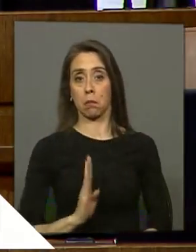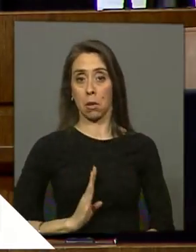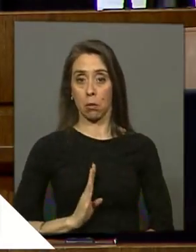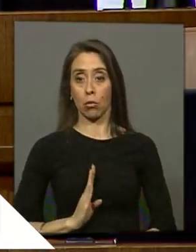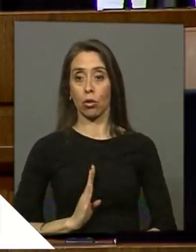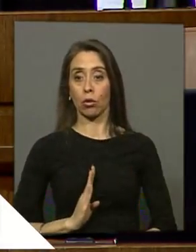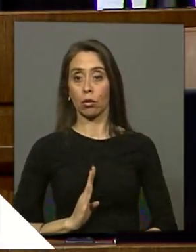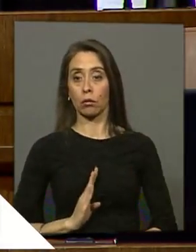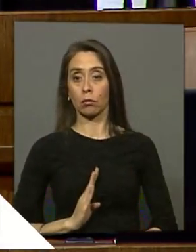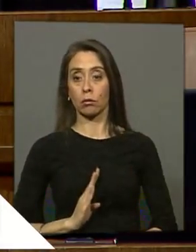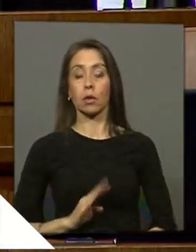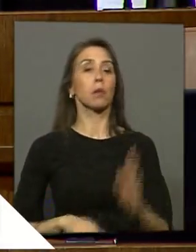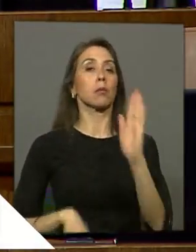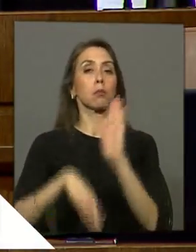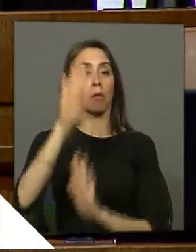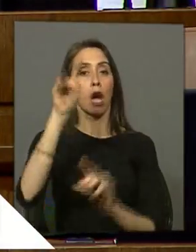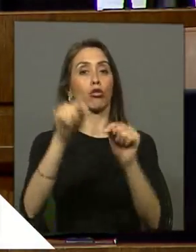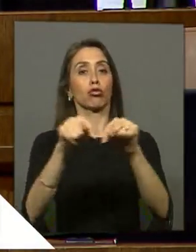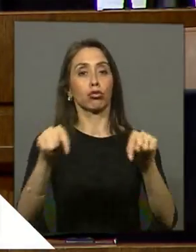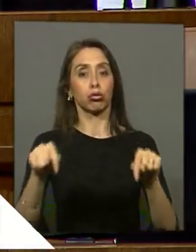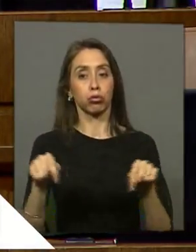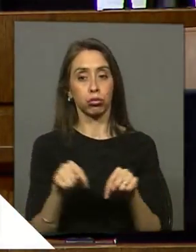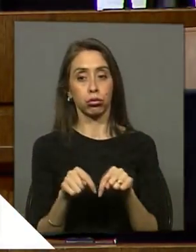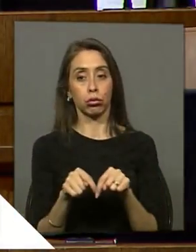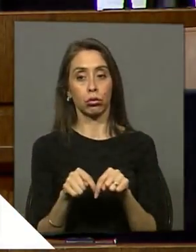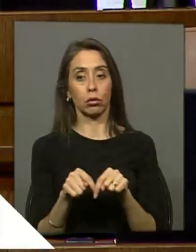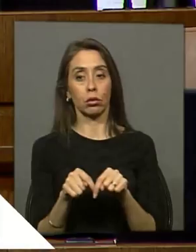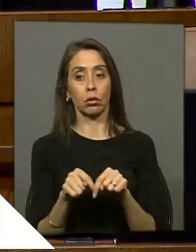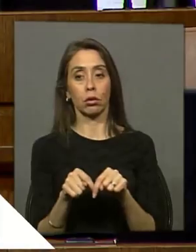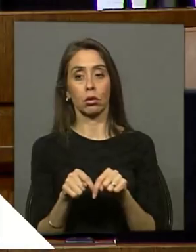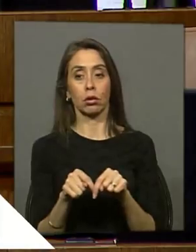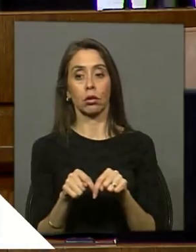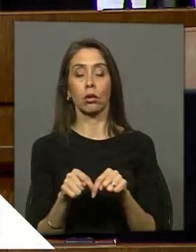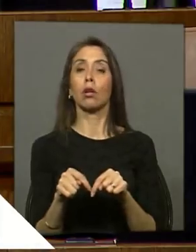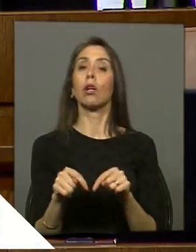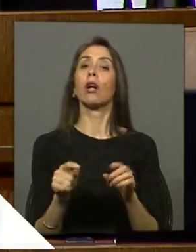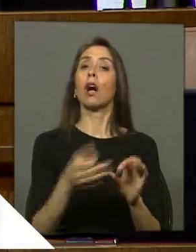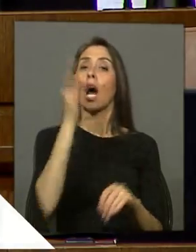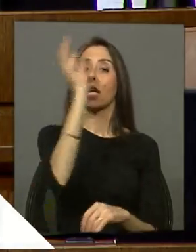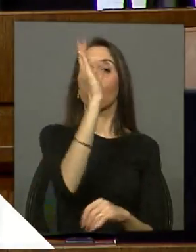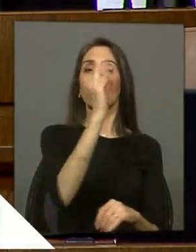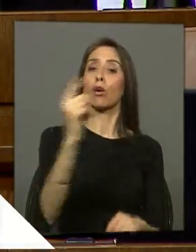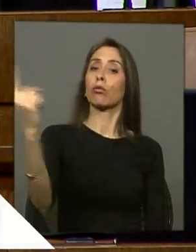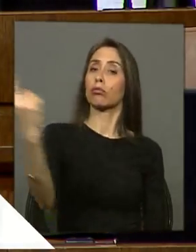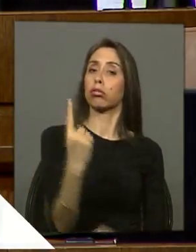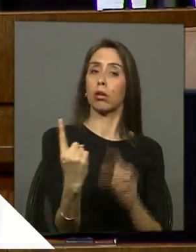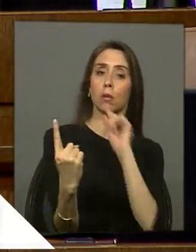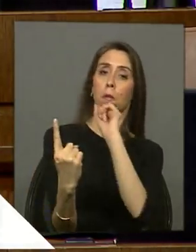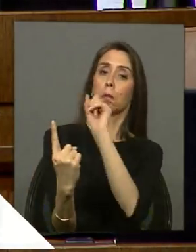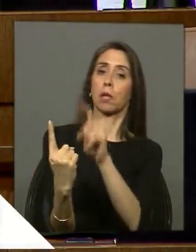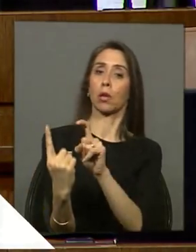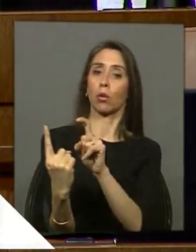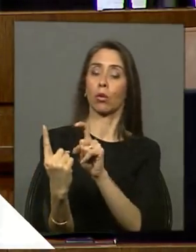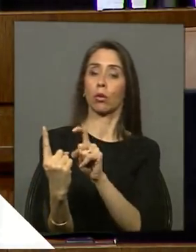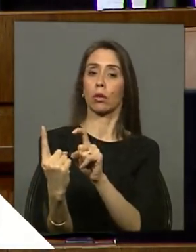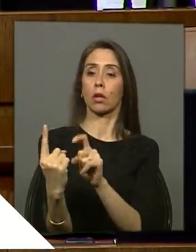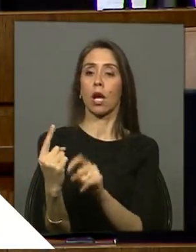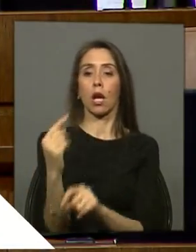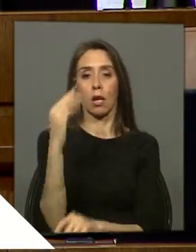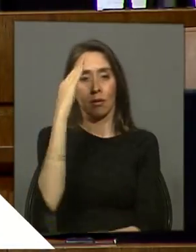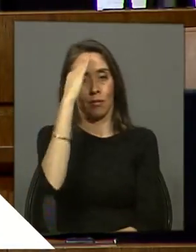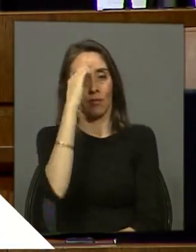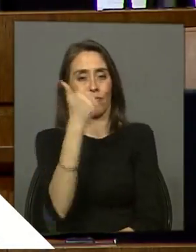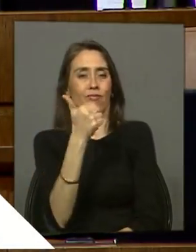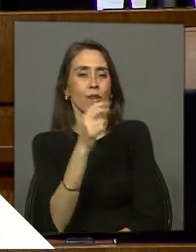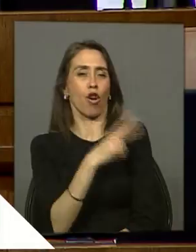presentes la gran mayoría de ellos cuando fue consultado el oficial a cargo